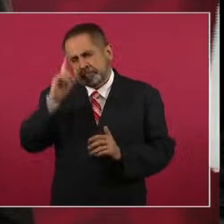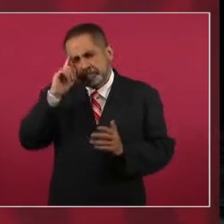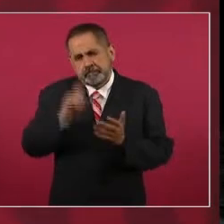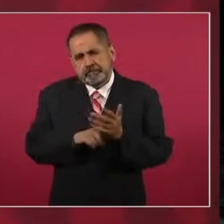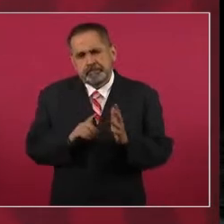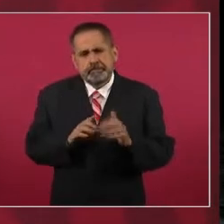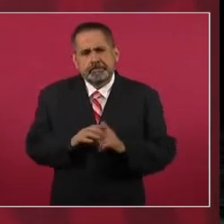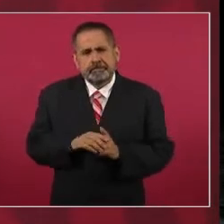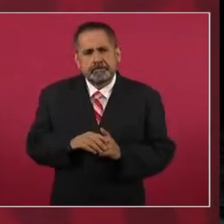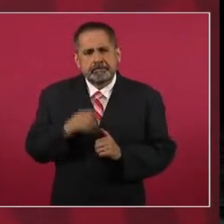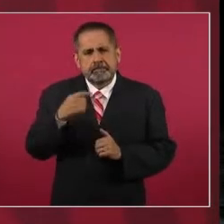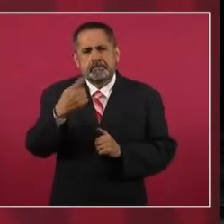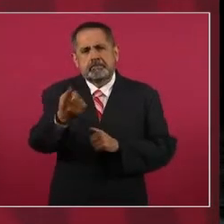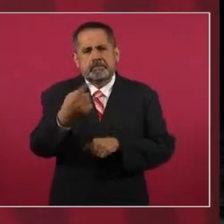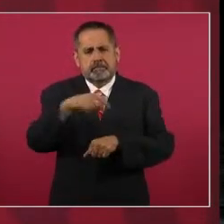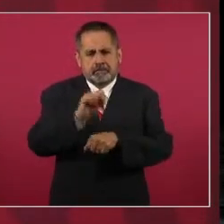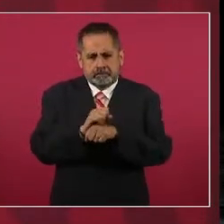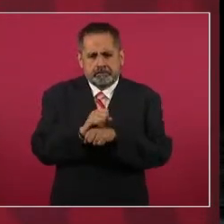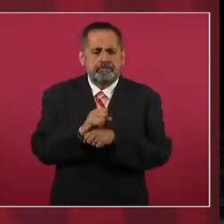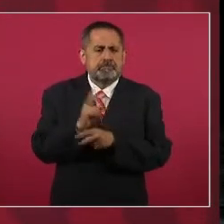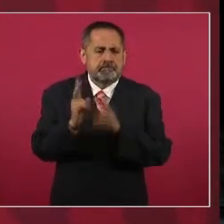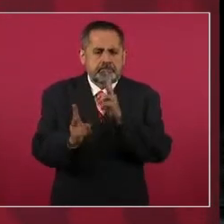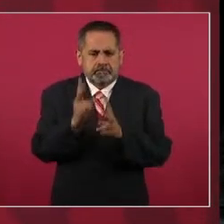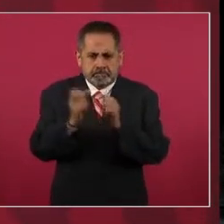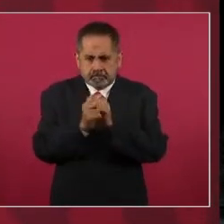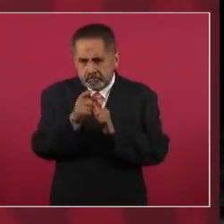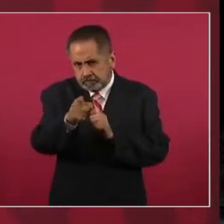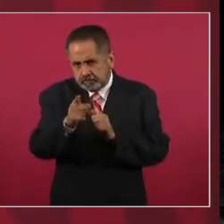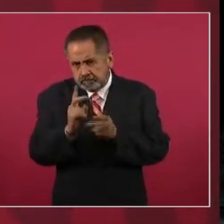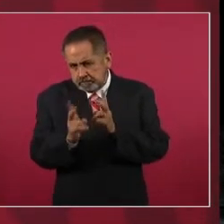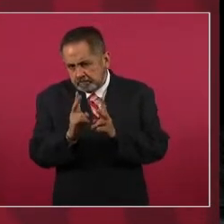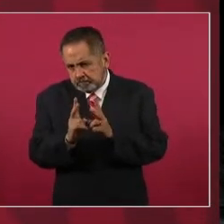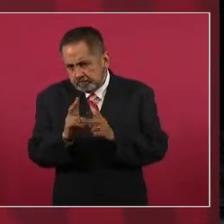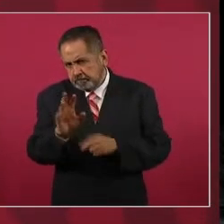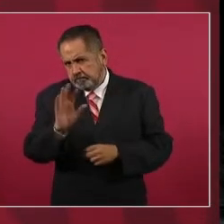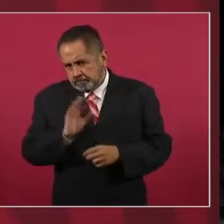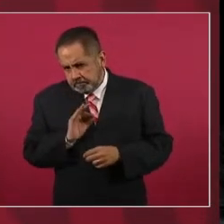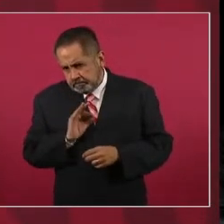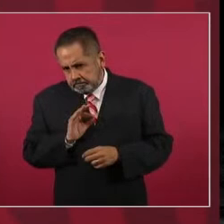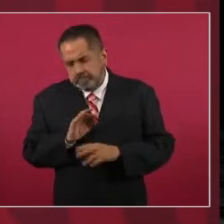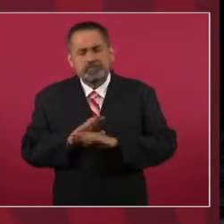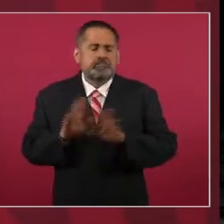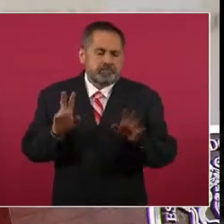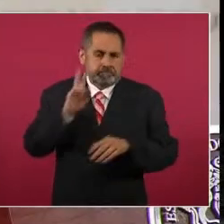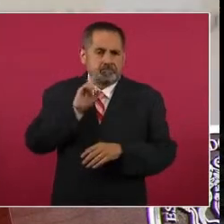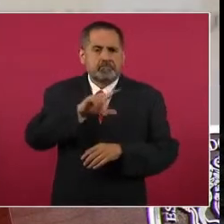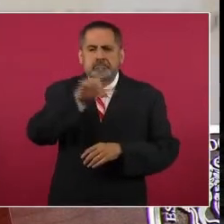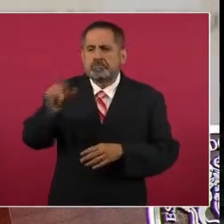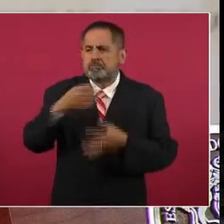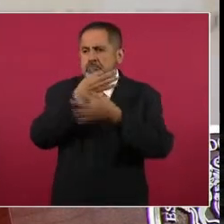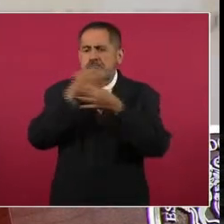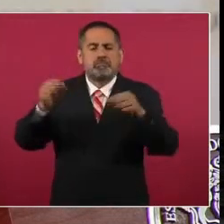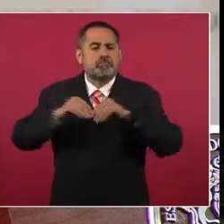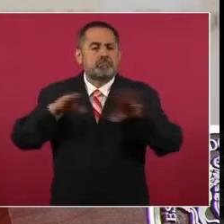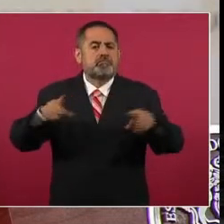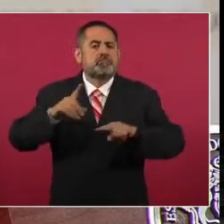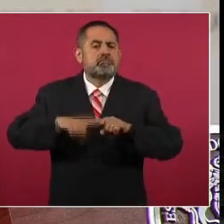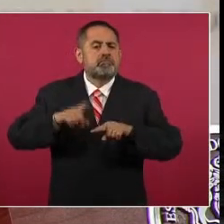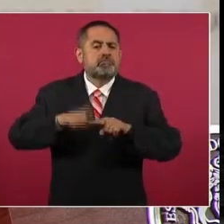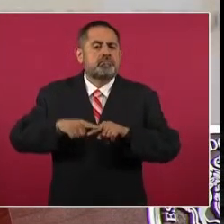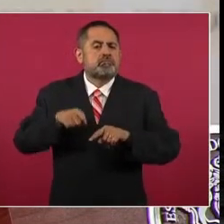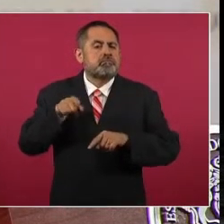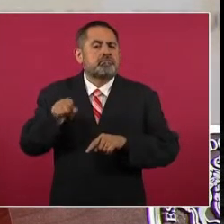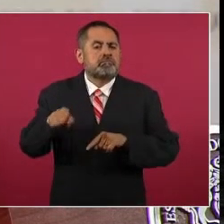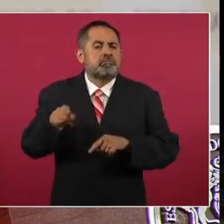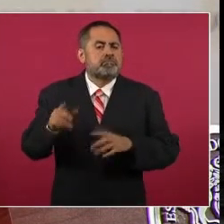puede ser la semana próxima ya habló con ella y ya yo les puedo comentar quién